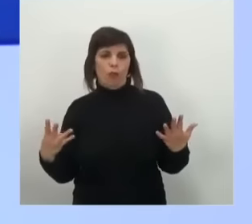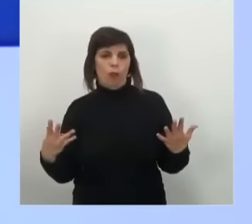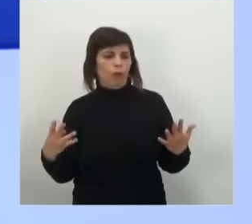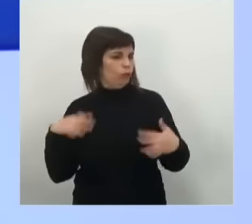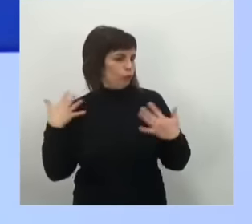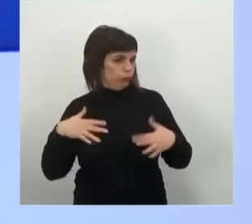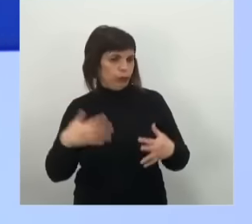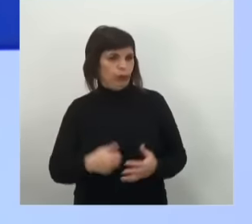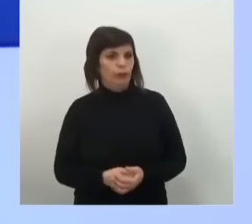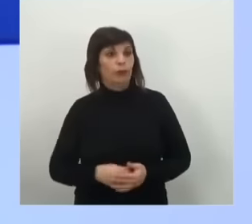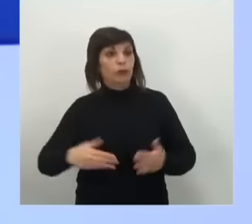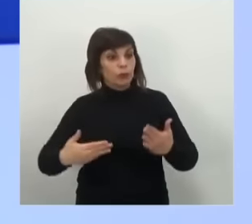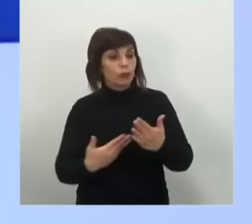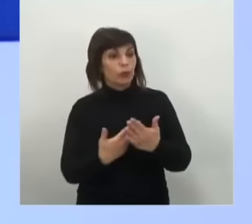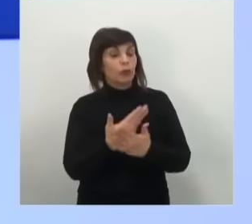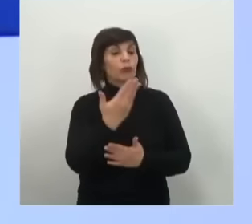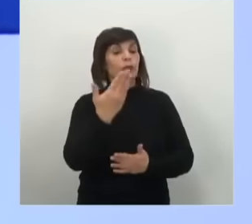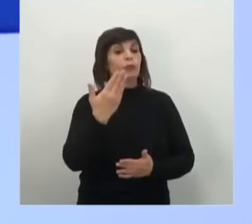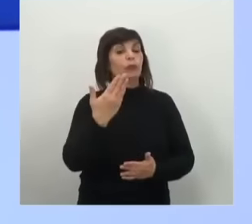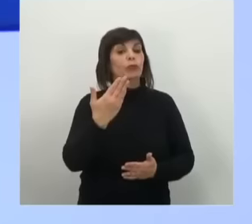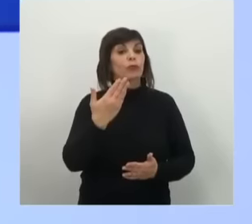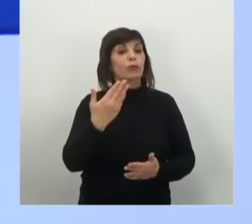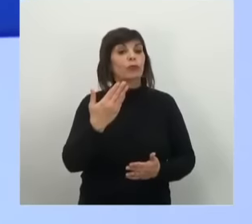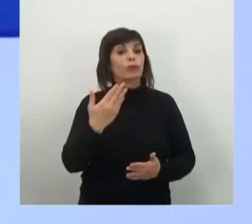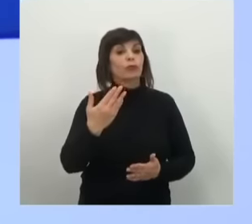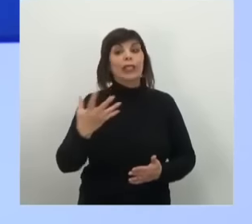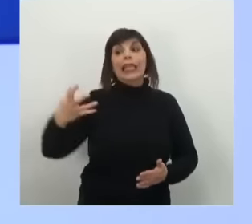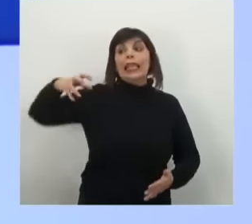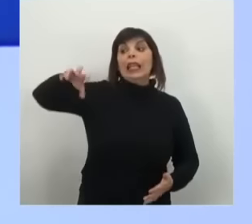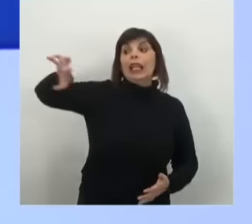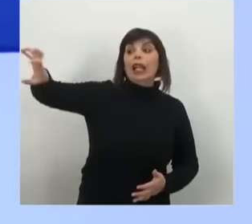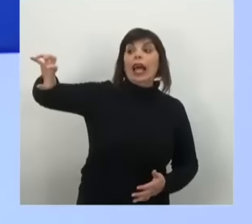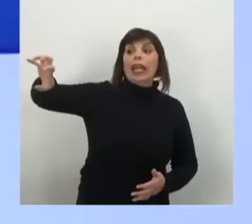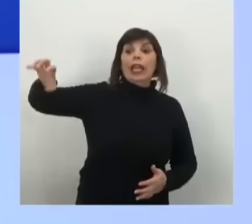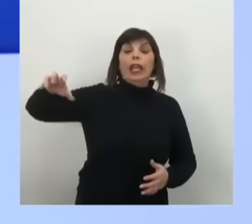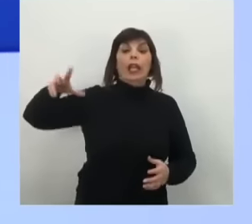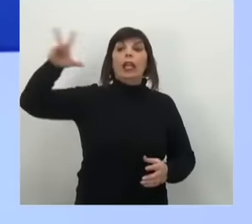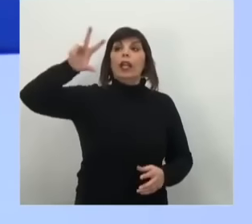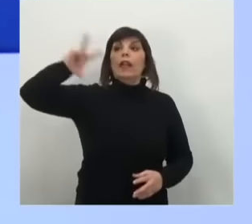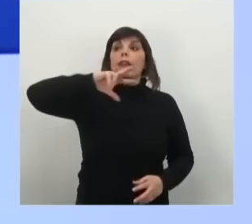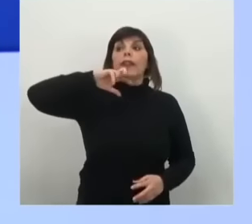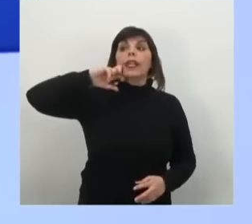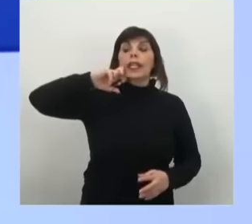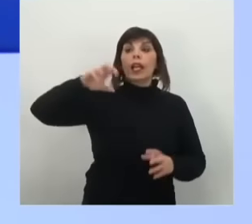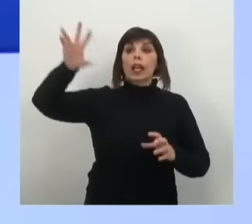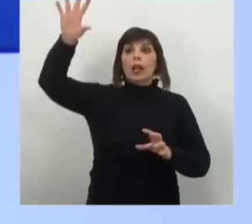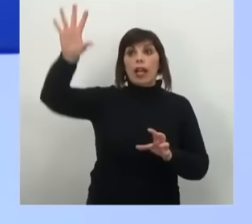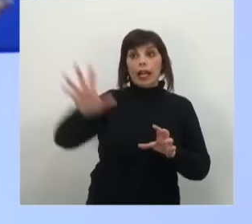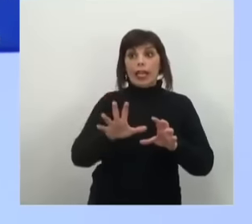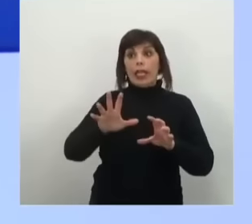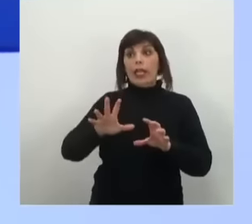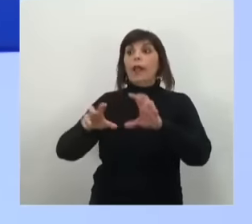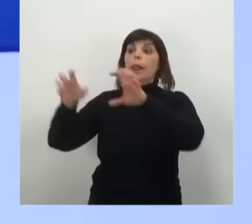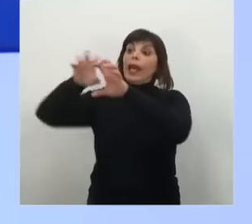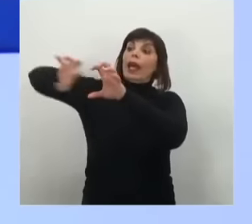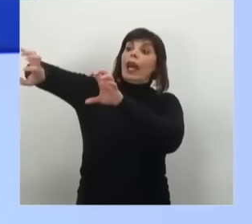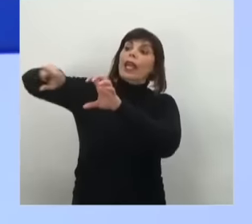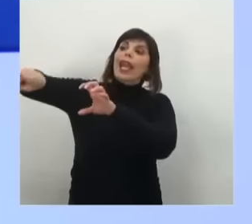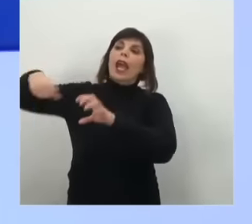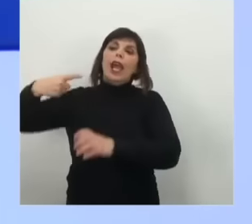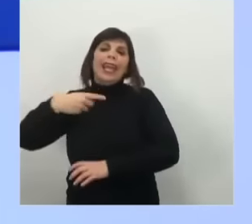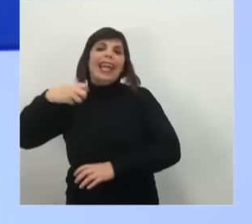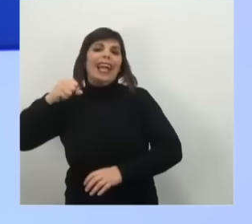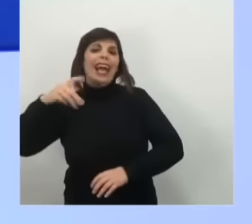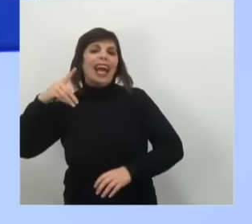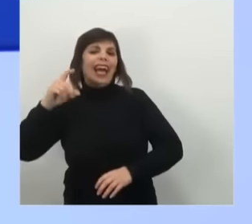sitios por la mañana nos fuimos cerca de gadara gadara donde Nazareno los demonios si me levanté a las tres media a